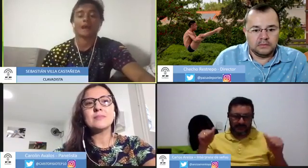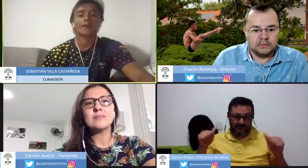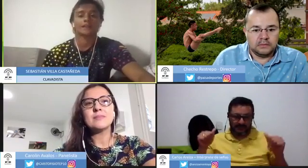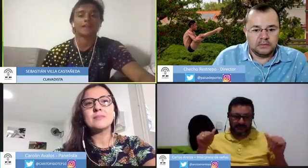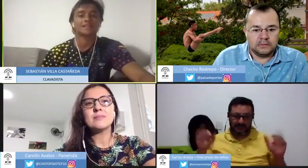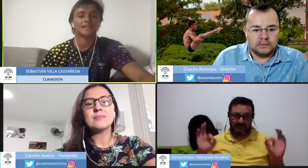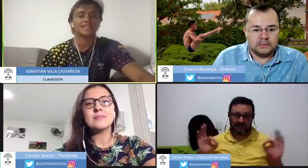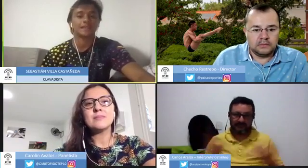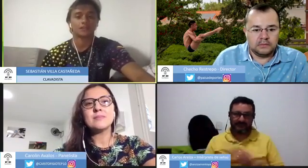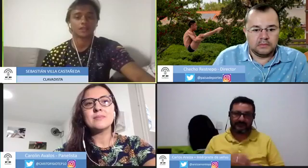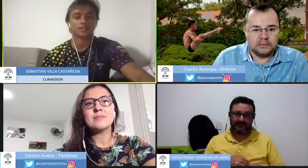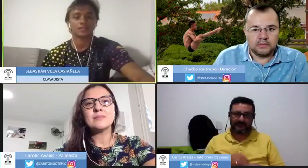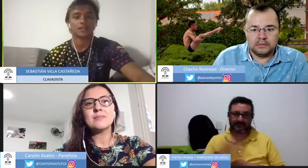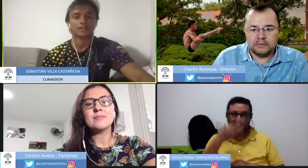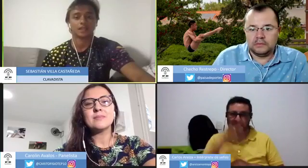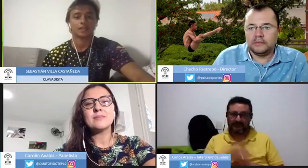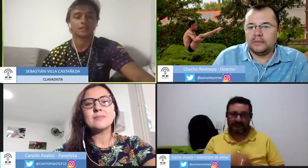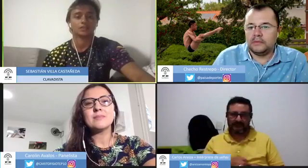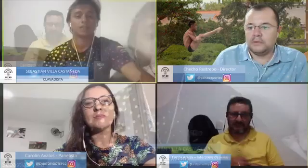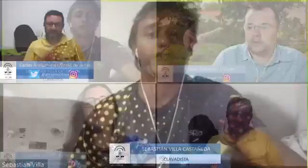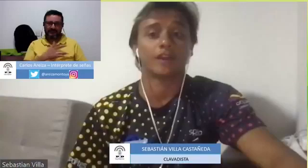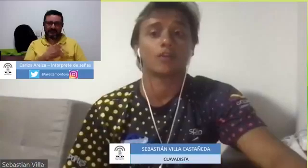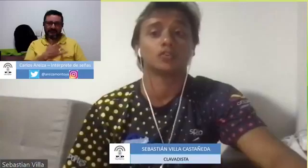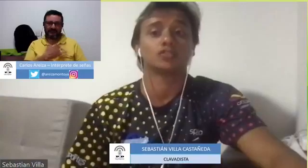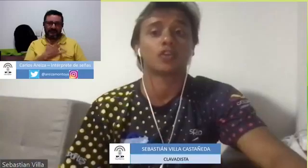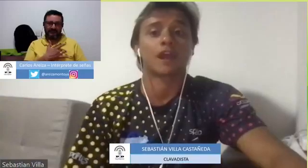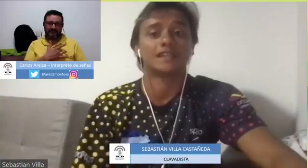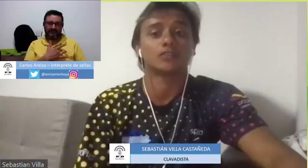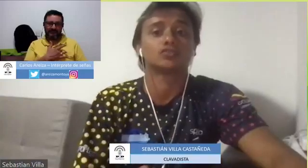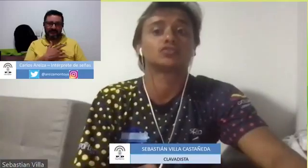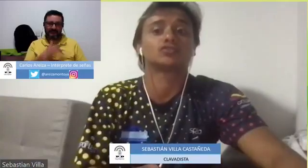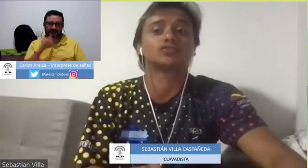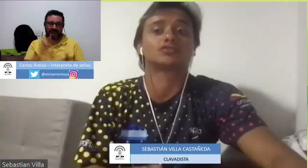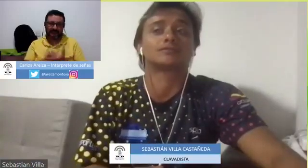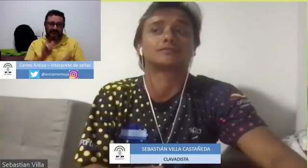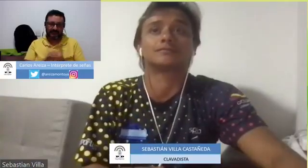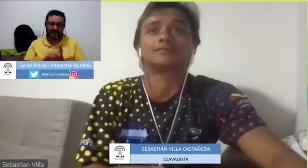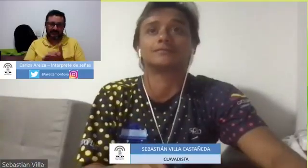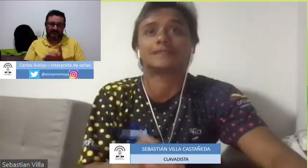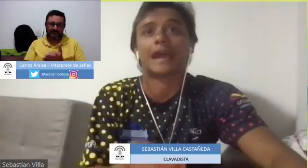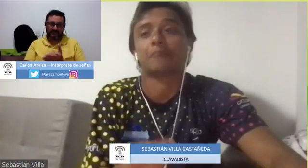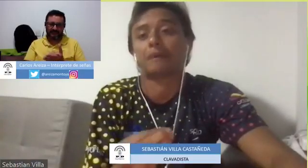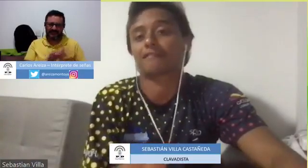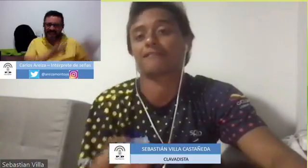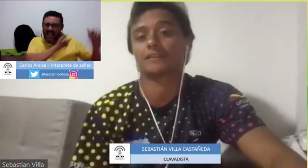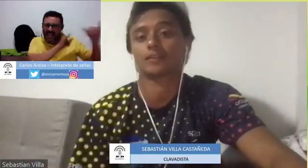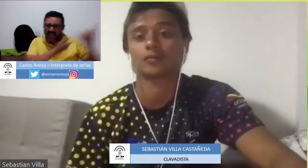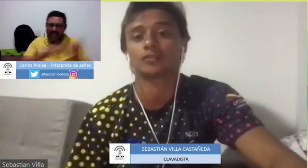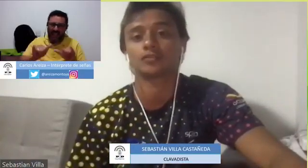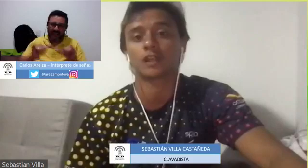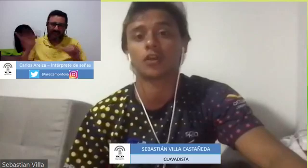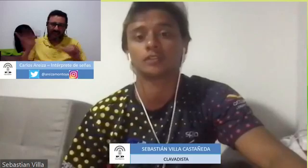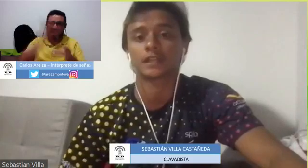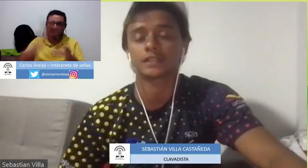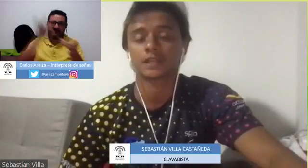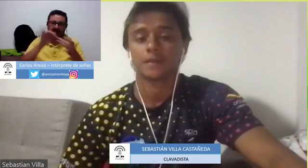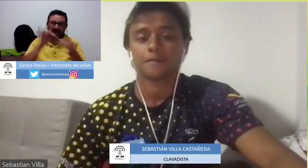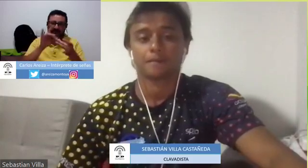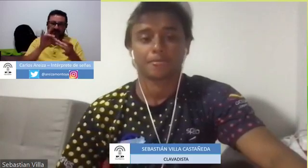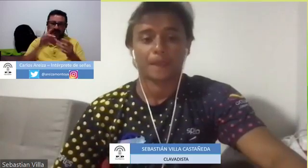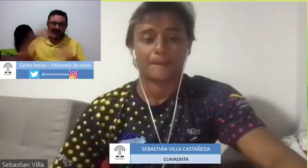de la verdad se siente, o sea, se siente que no fueron como organizados tan perfecto como unos en